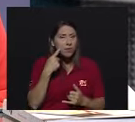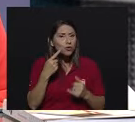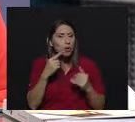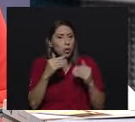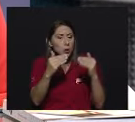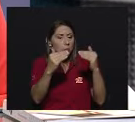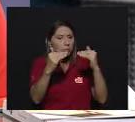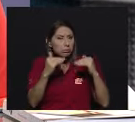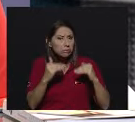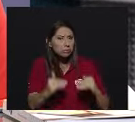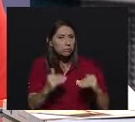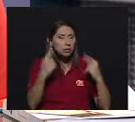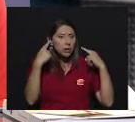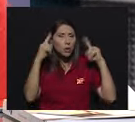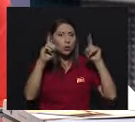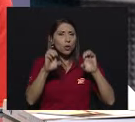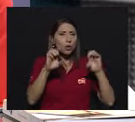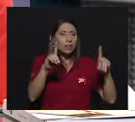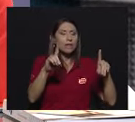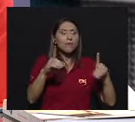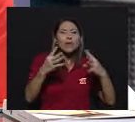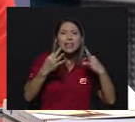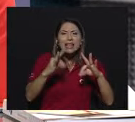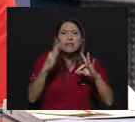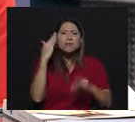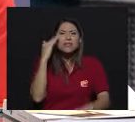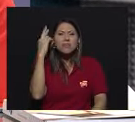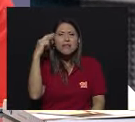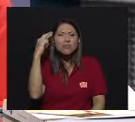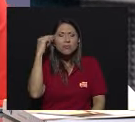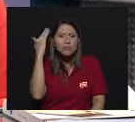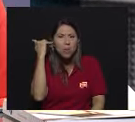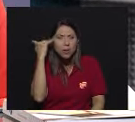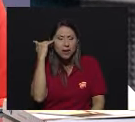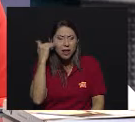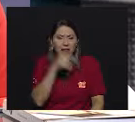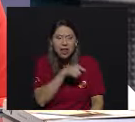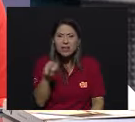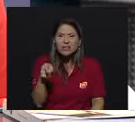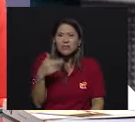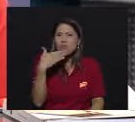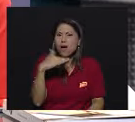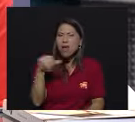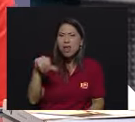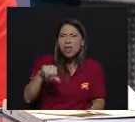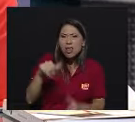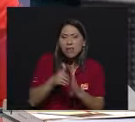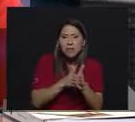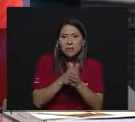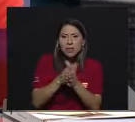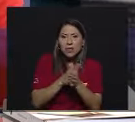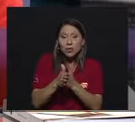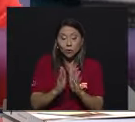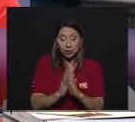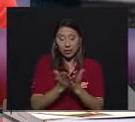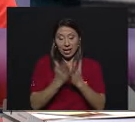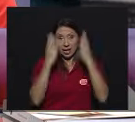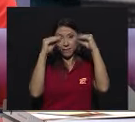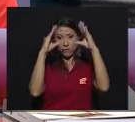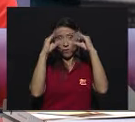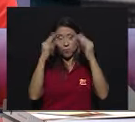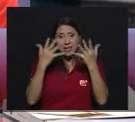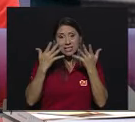logro educativo y tratamos de profundizar en, bueno, cuáles son las causas, ¿verdad?, que están a la base de esos bajos rendimientos. El informe ha venido haciendo